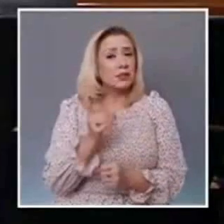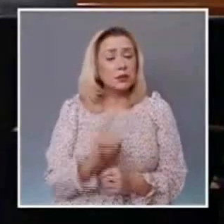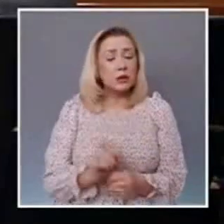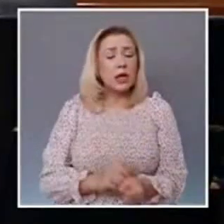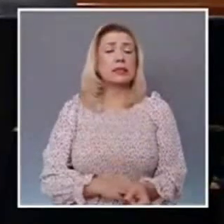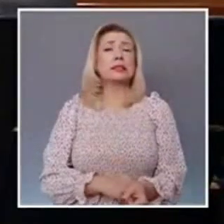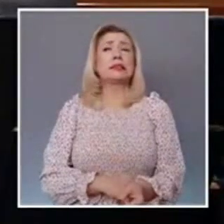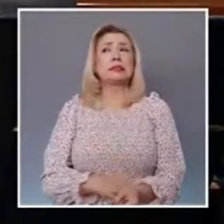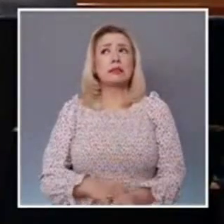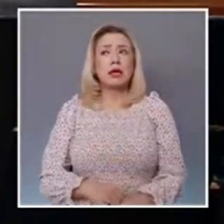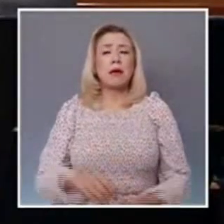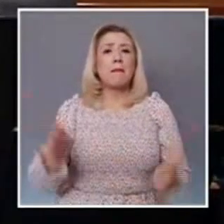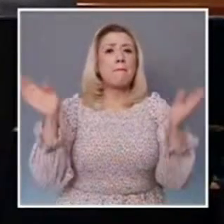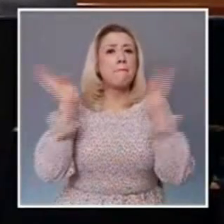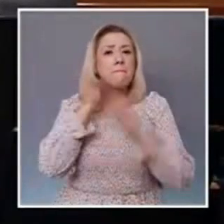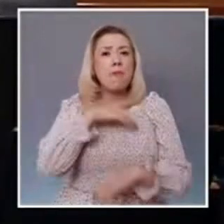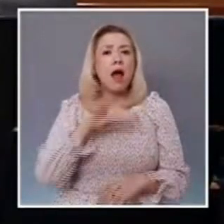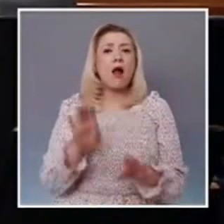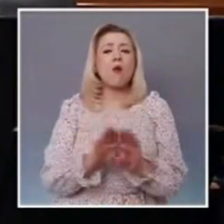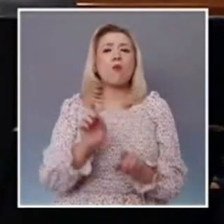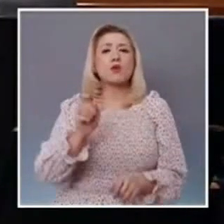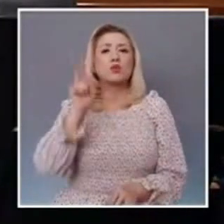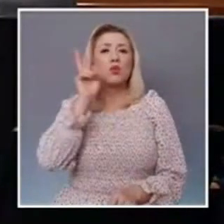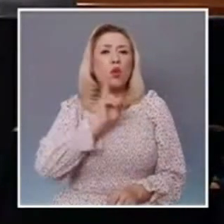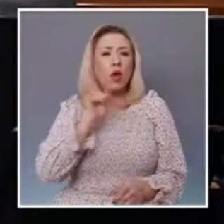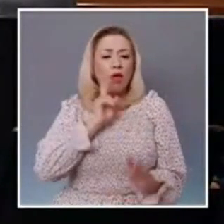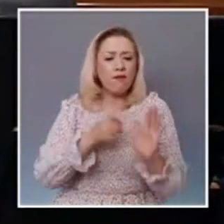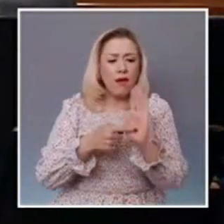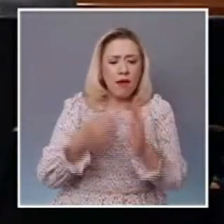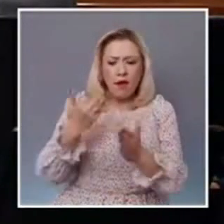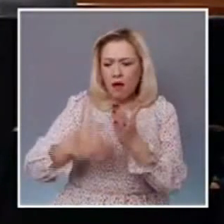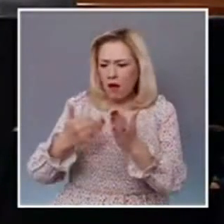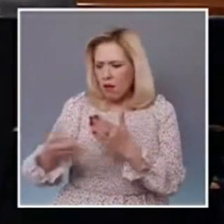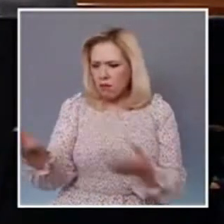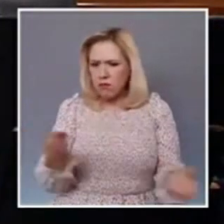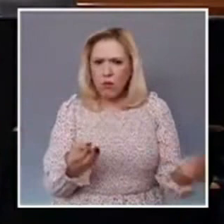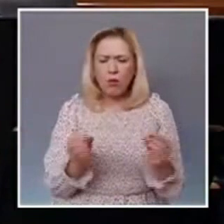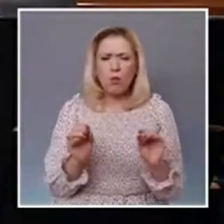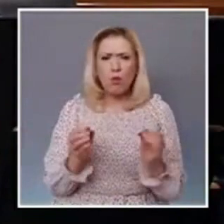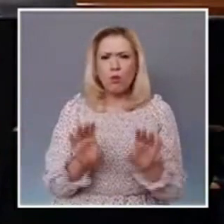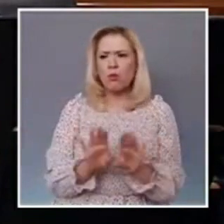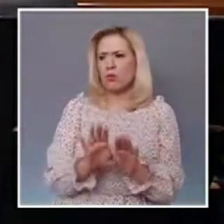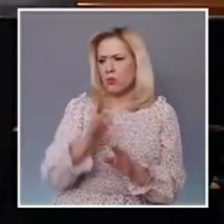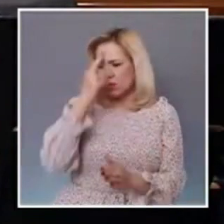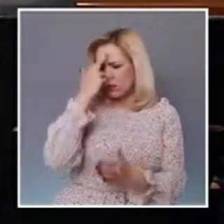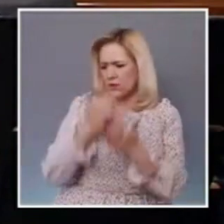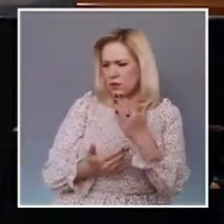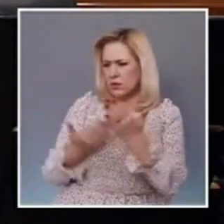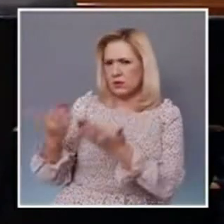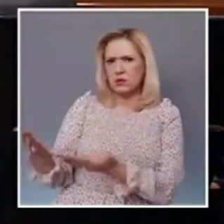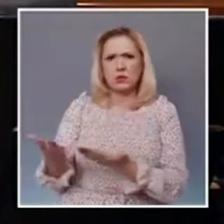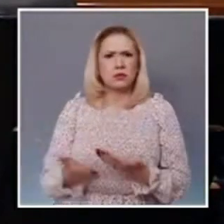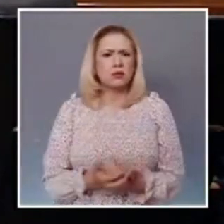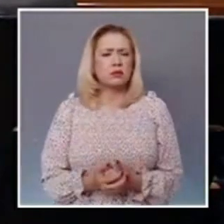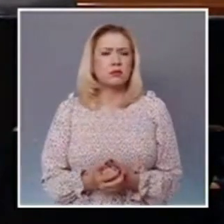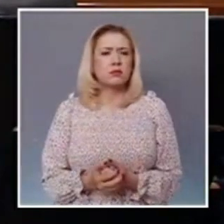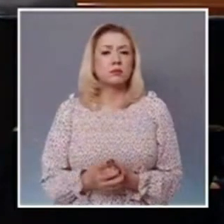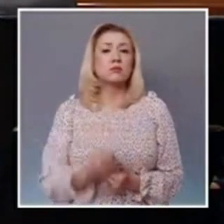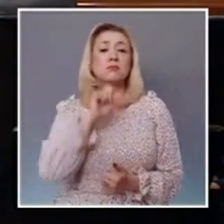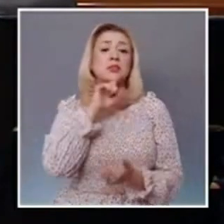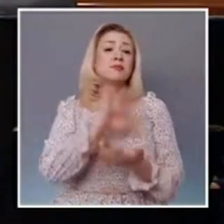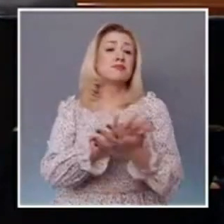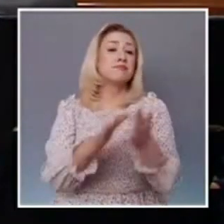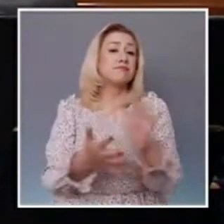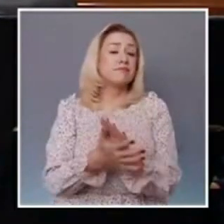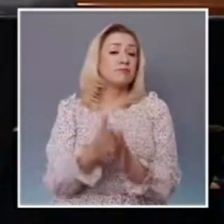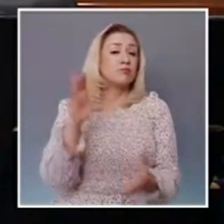manejo de evidencia y la omisión de investigar posible violencia de género. Además, se detectó complicidad entre el esposo de la víctima